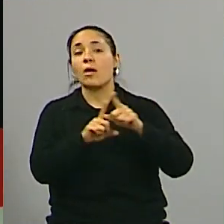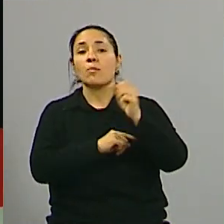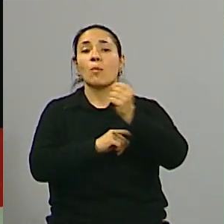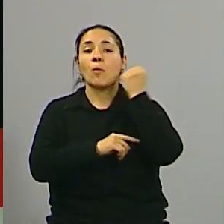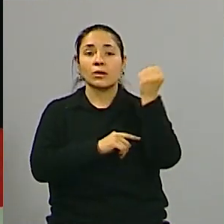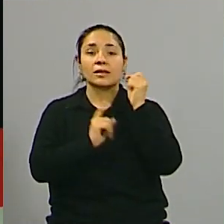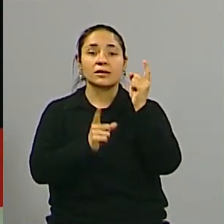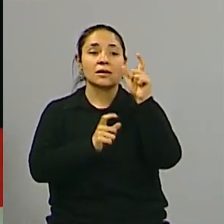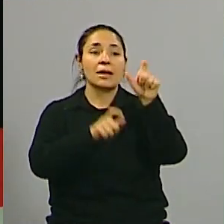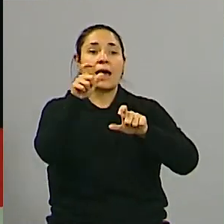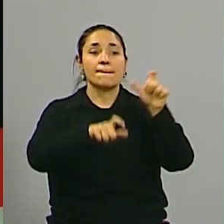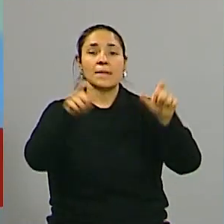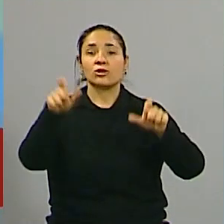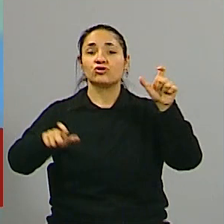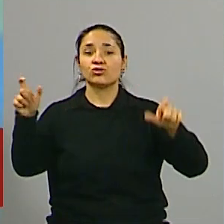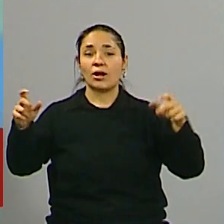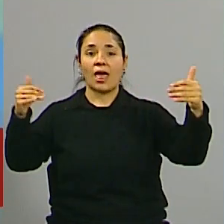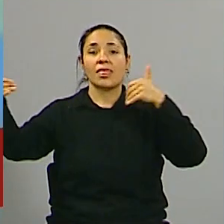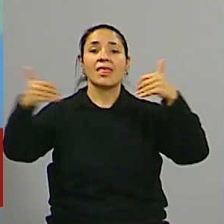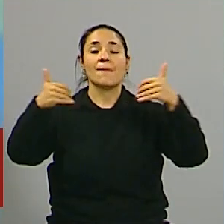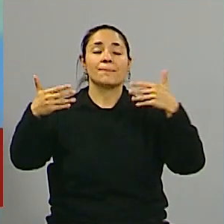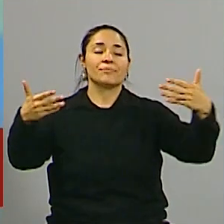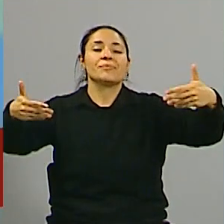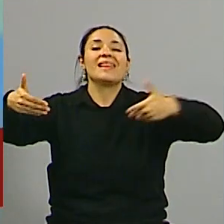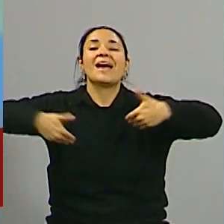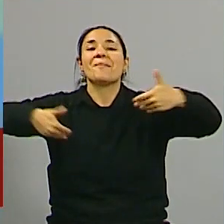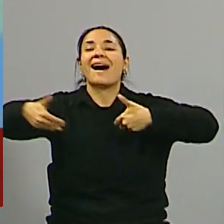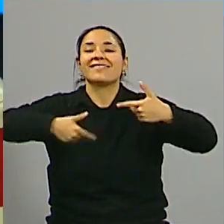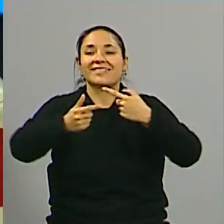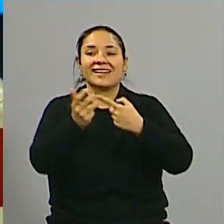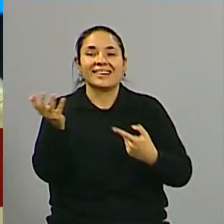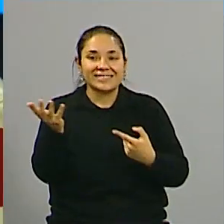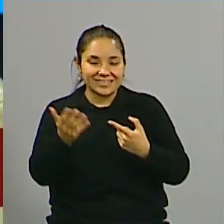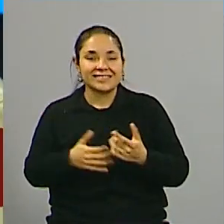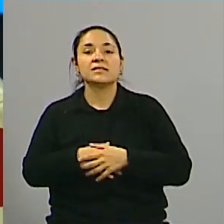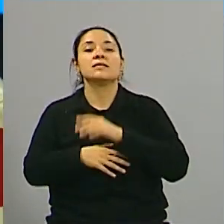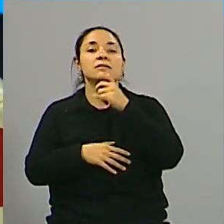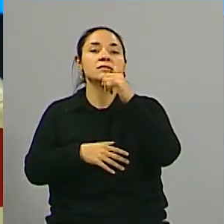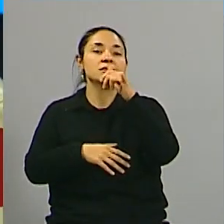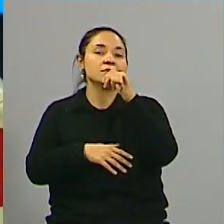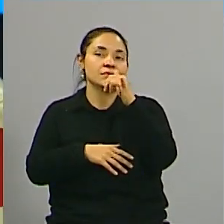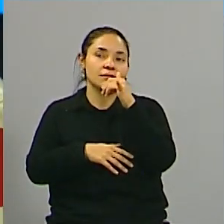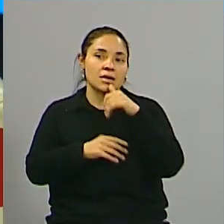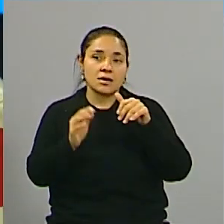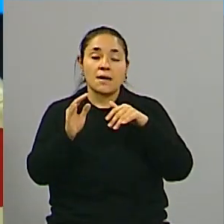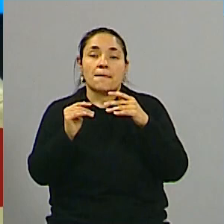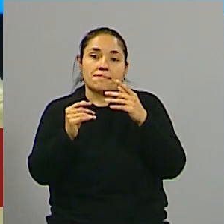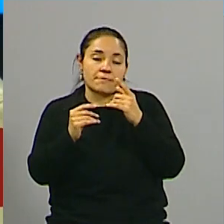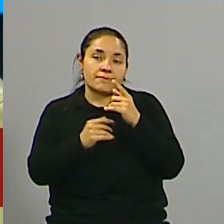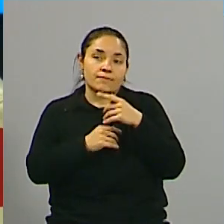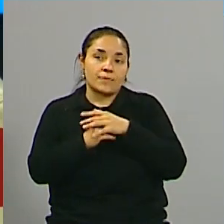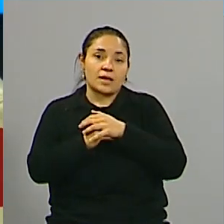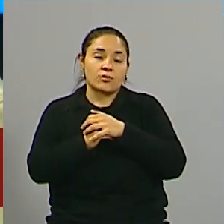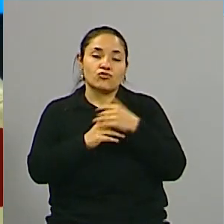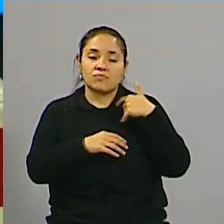demanda que hace la gente cuando van y tienen ese contacto directo. Sí, sí, por supuesto. Yo creo que inicialmente, al menos